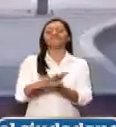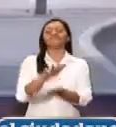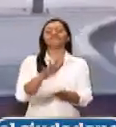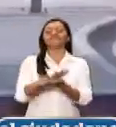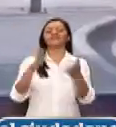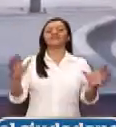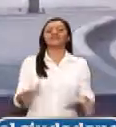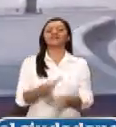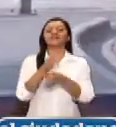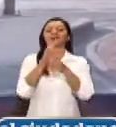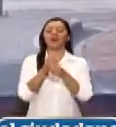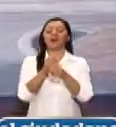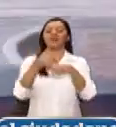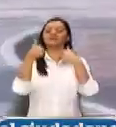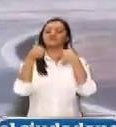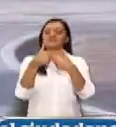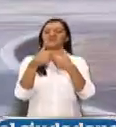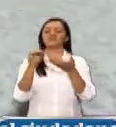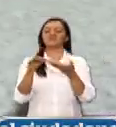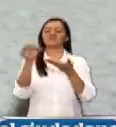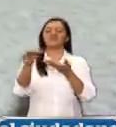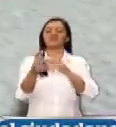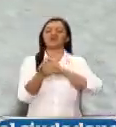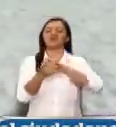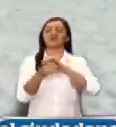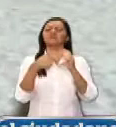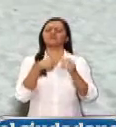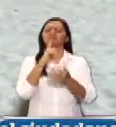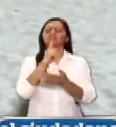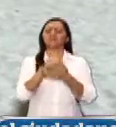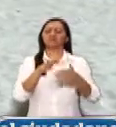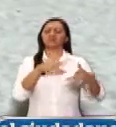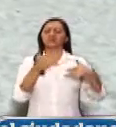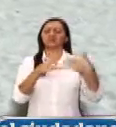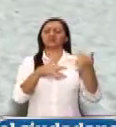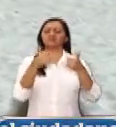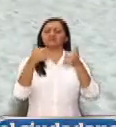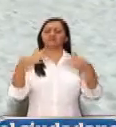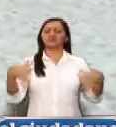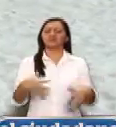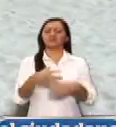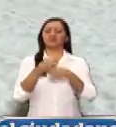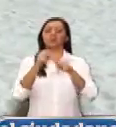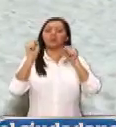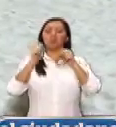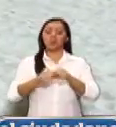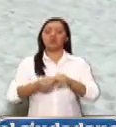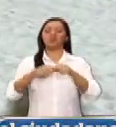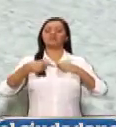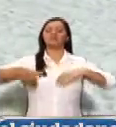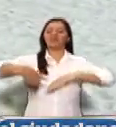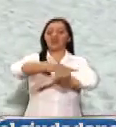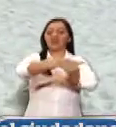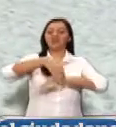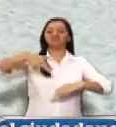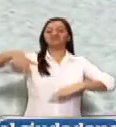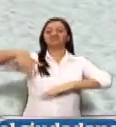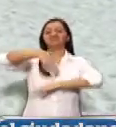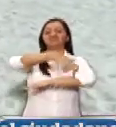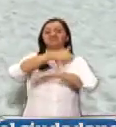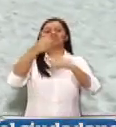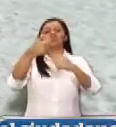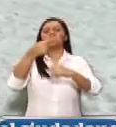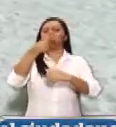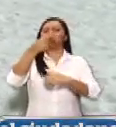y seguridad que caracterizan a las islas. Me siento muy seguro aquí. Yo puedo salir en las calles y caminar por todo